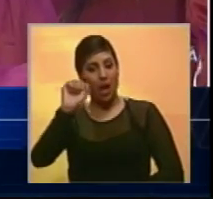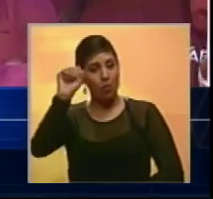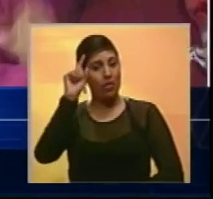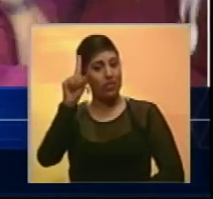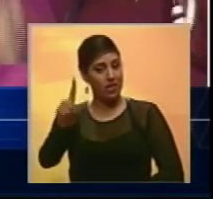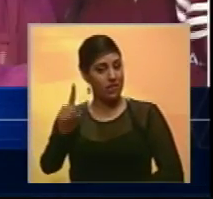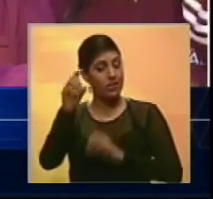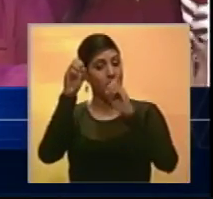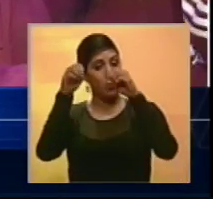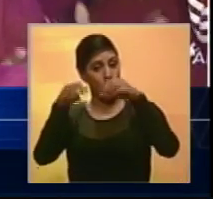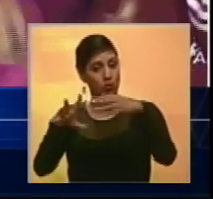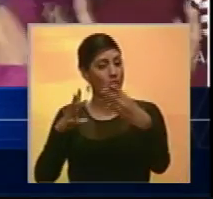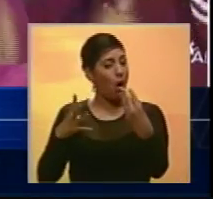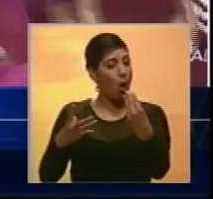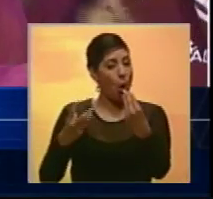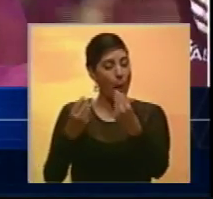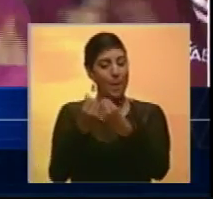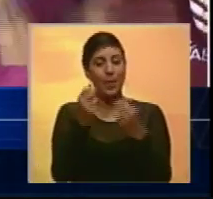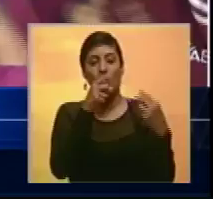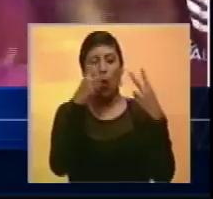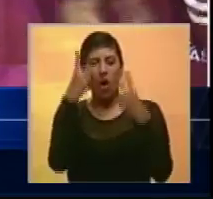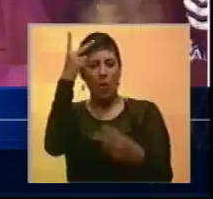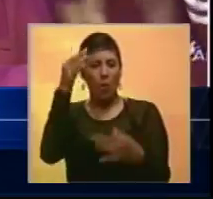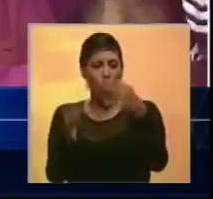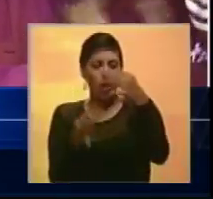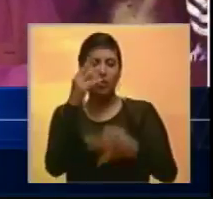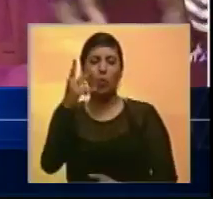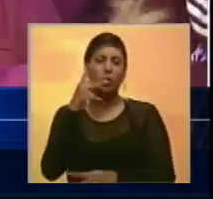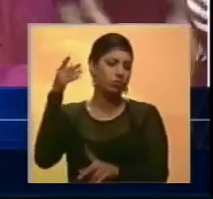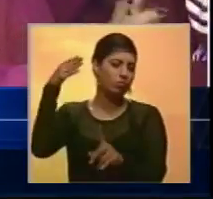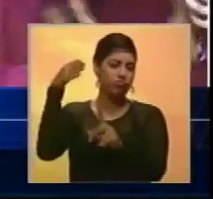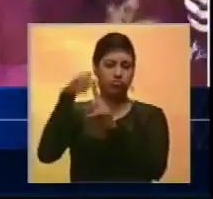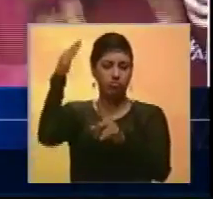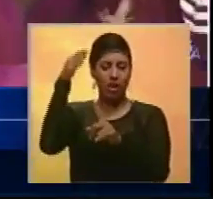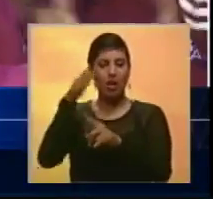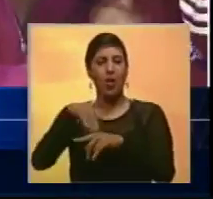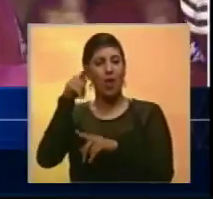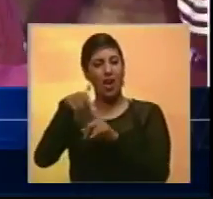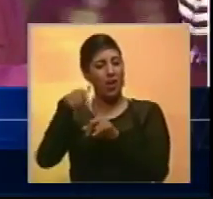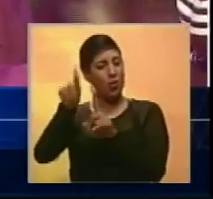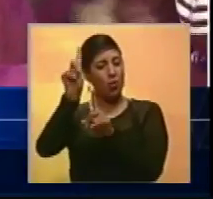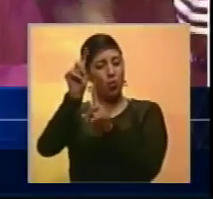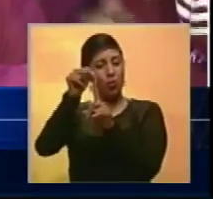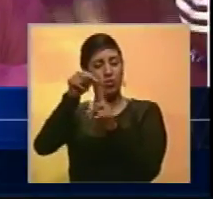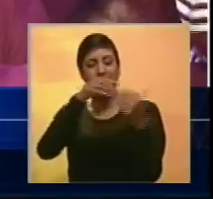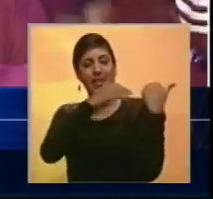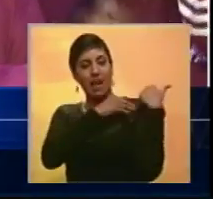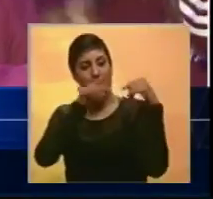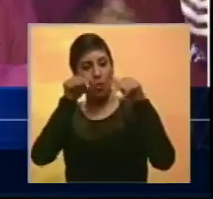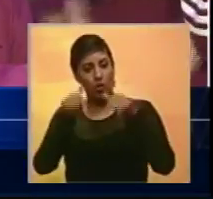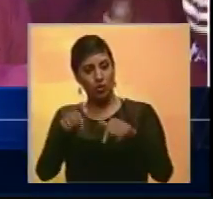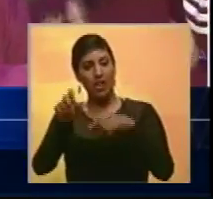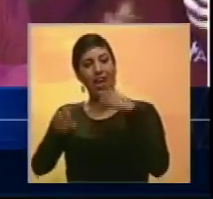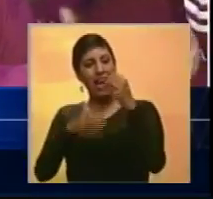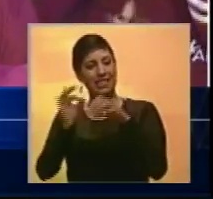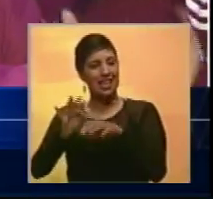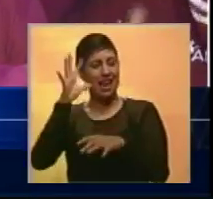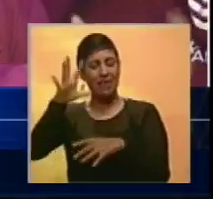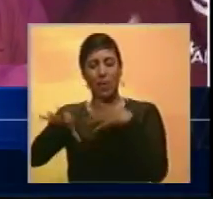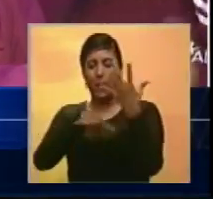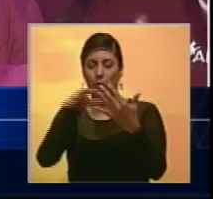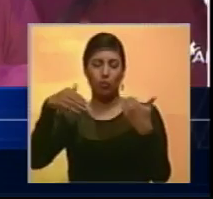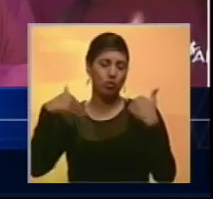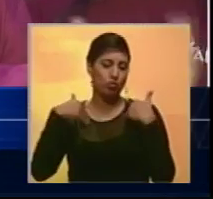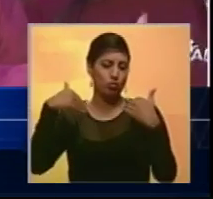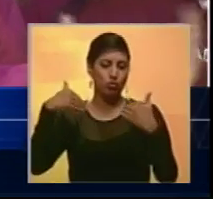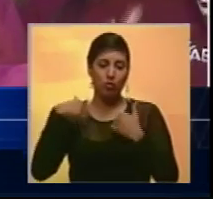Maduro, acompañado de un juicio político por ser el único responsable de la gran